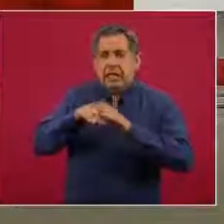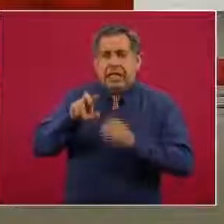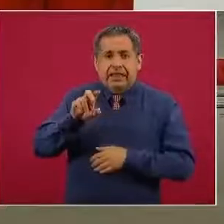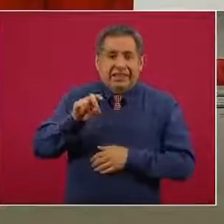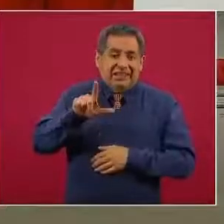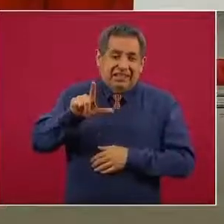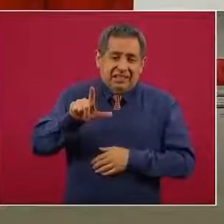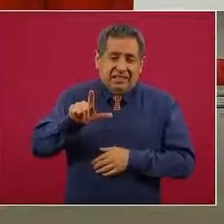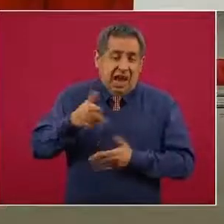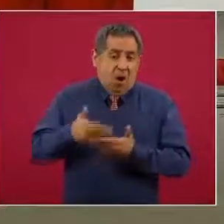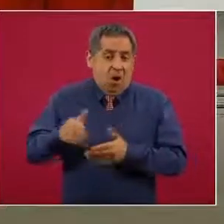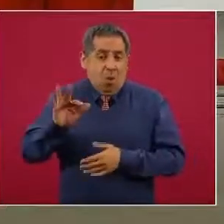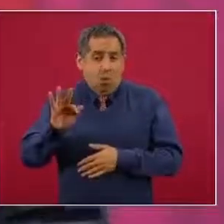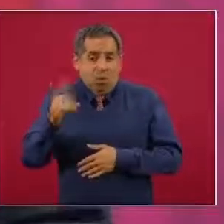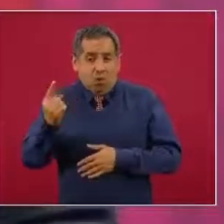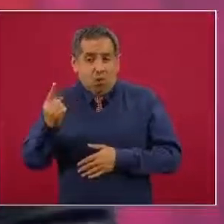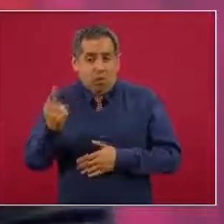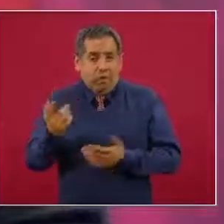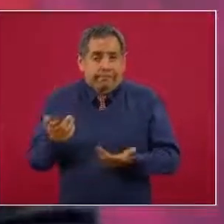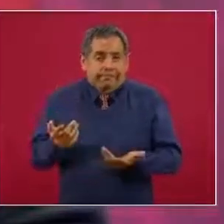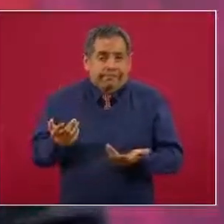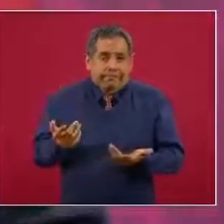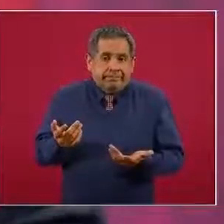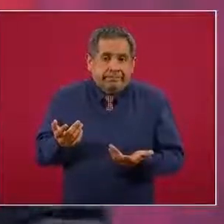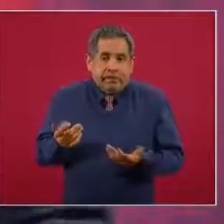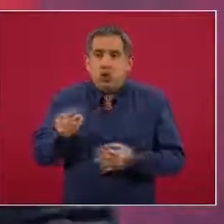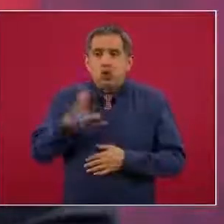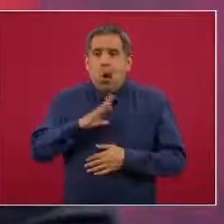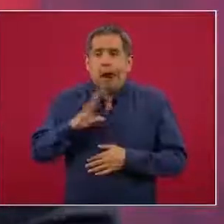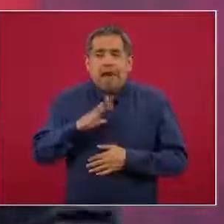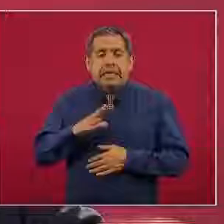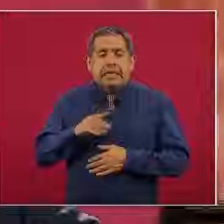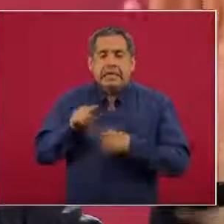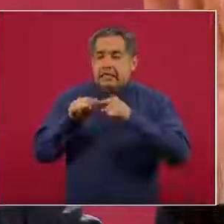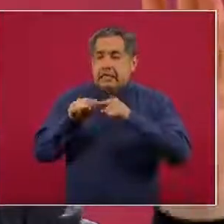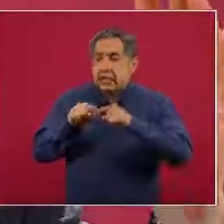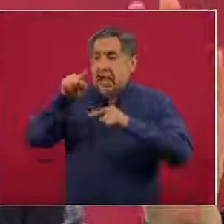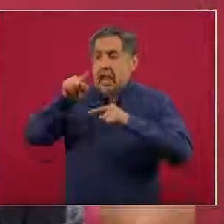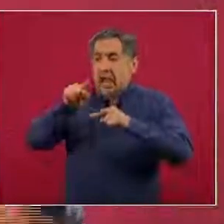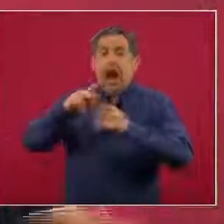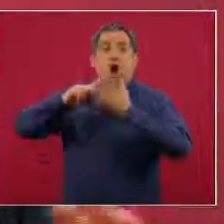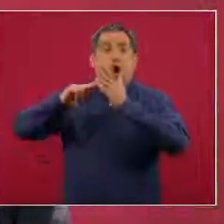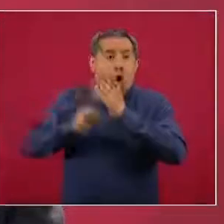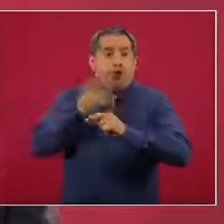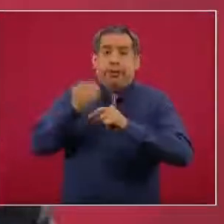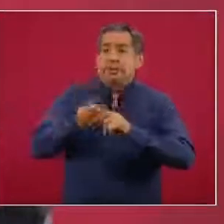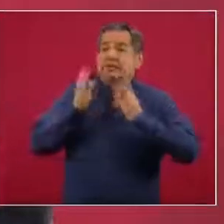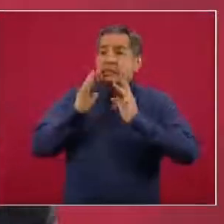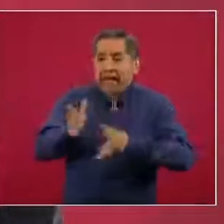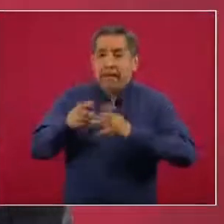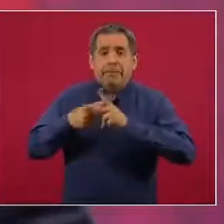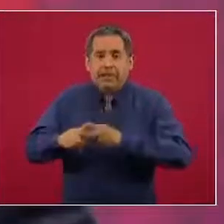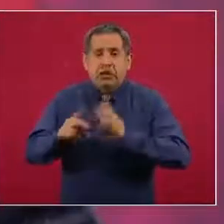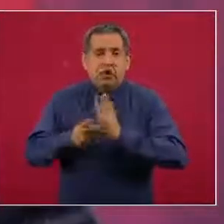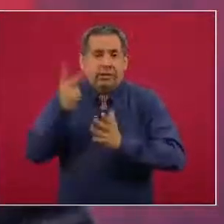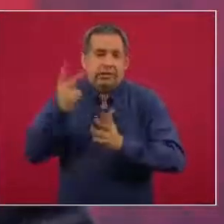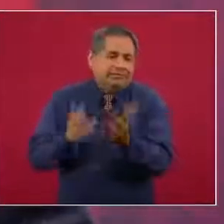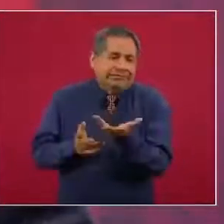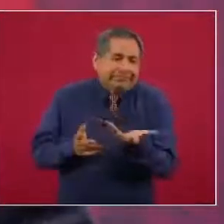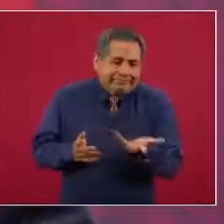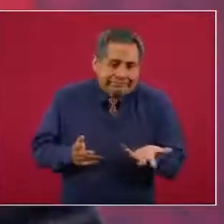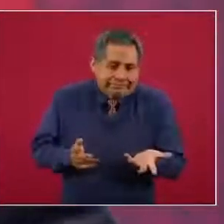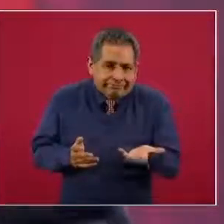en 41, no hay un umbral donde uno diga, a partir de aquí ya le llamamos rebrote. No, por eso la expresión que